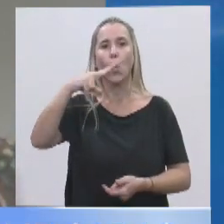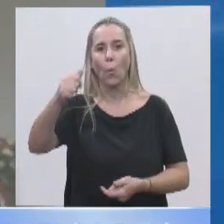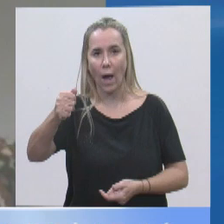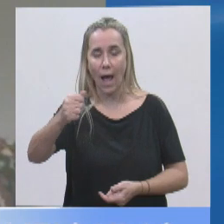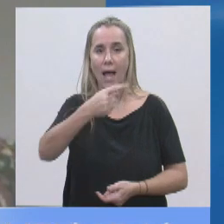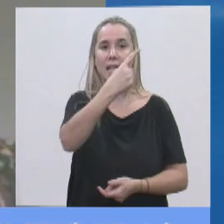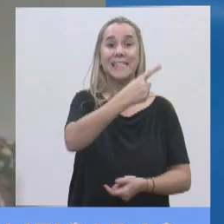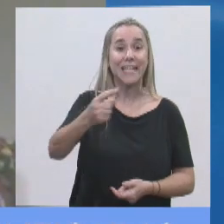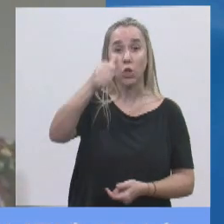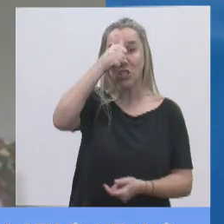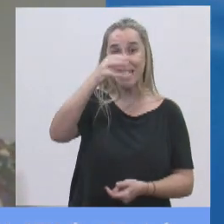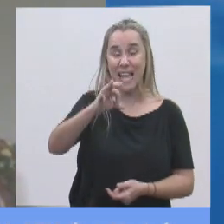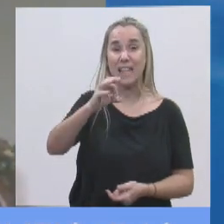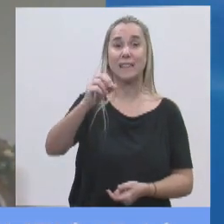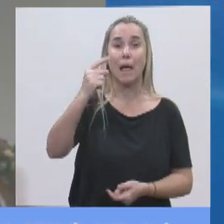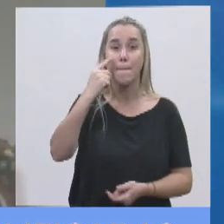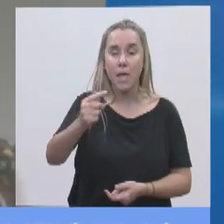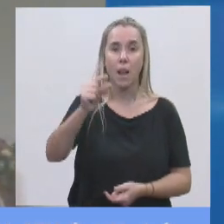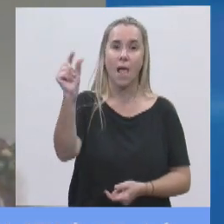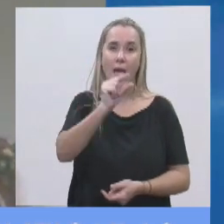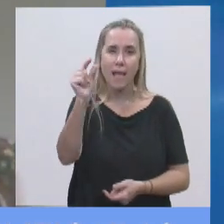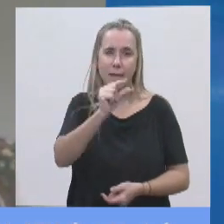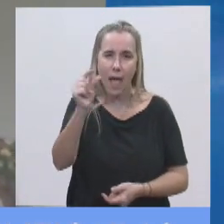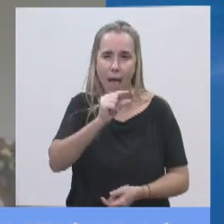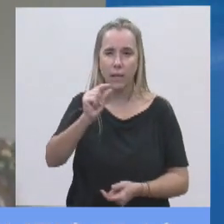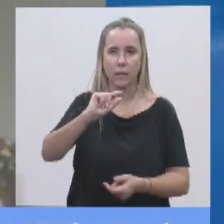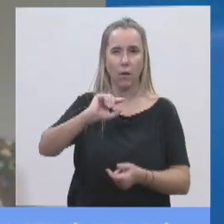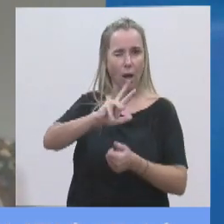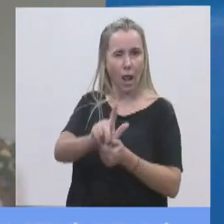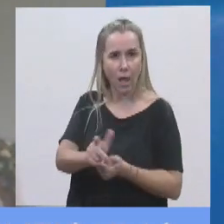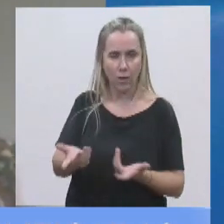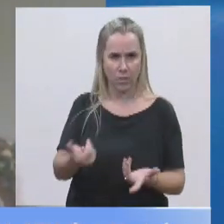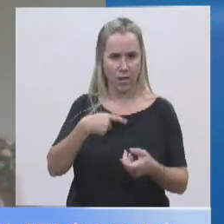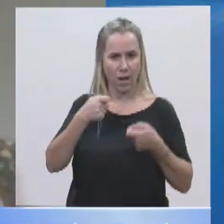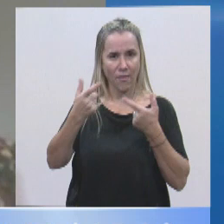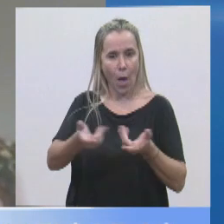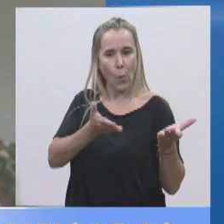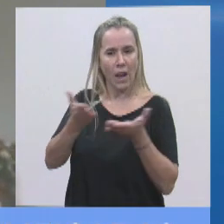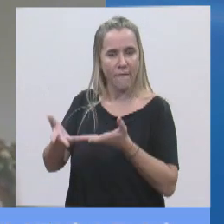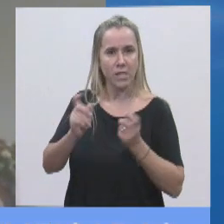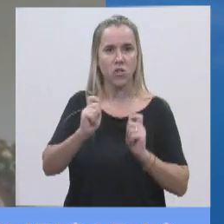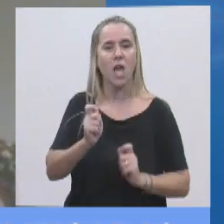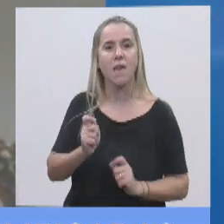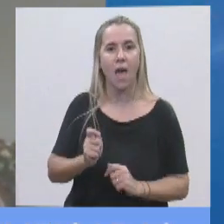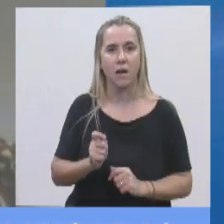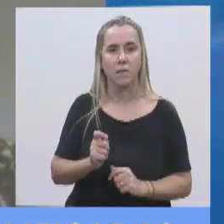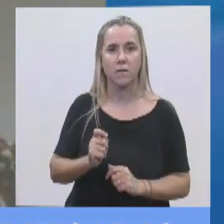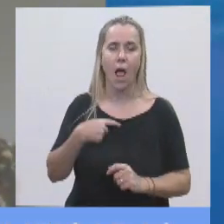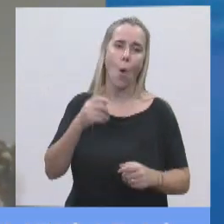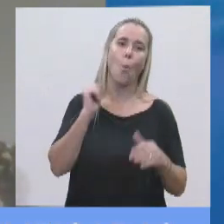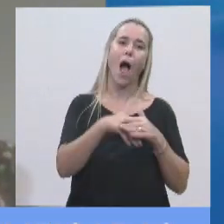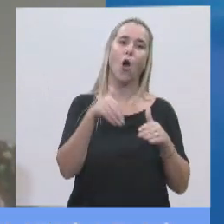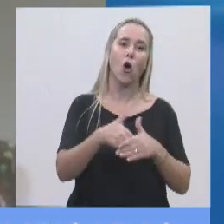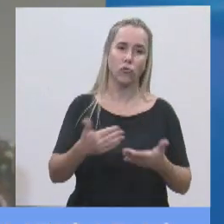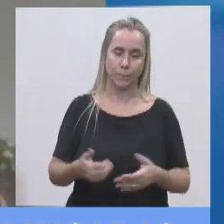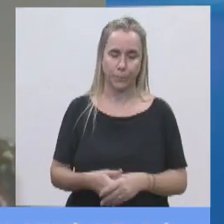160.000 créditos usureros, que a los únicos que beneficiaron en su mayoría fueron a los